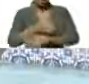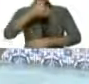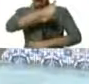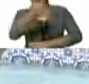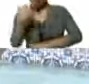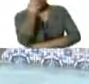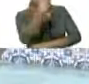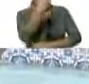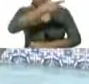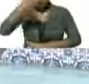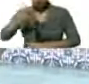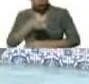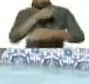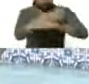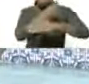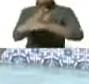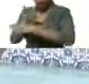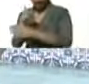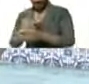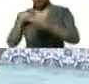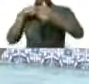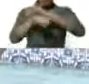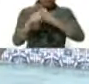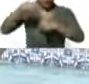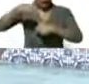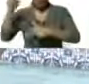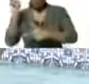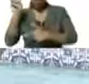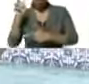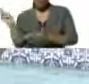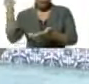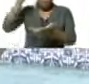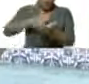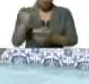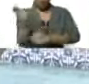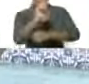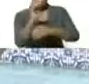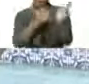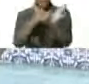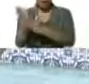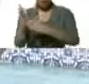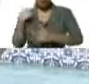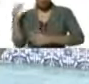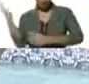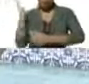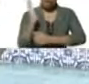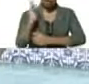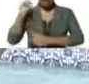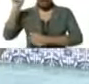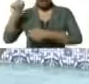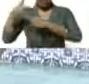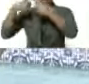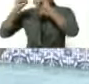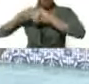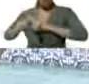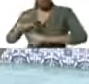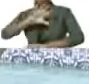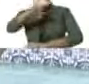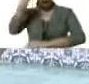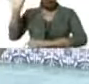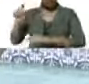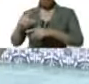una de las personas que ingresaron a Venezuela en el mes de marzo, provenientes de distintos países,